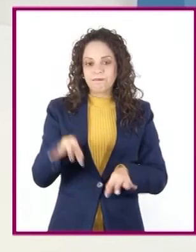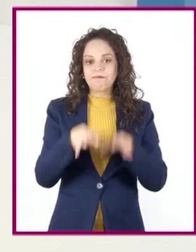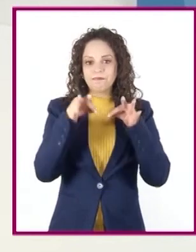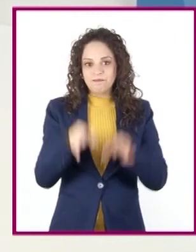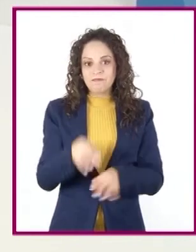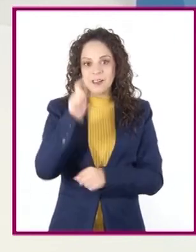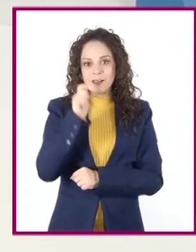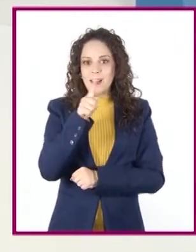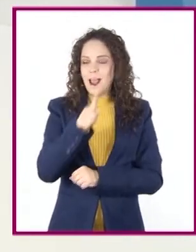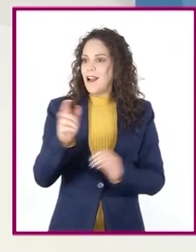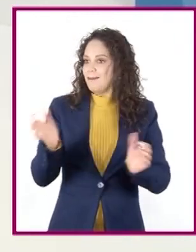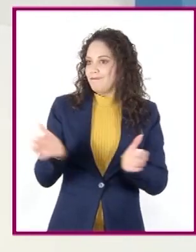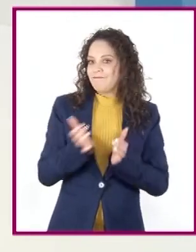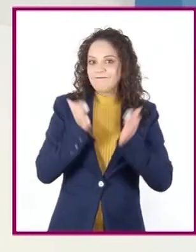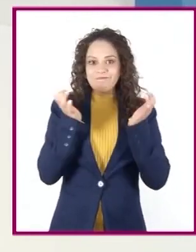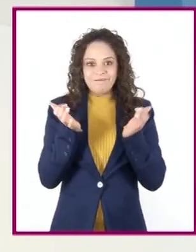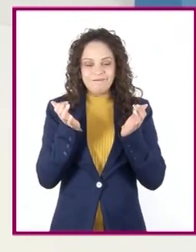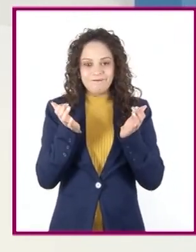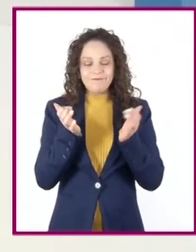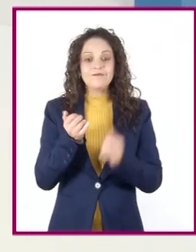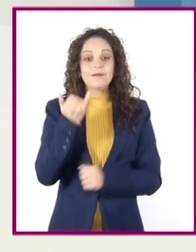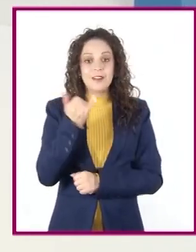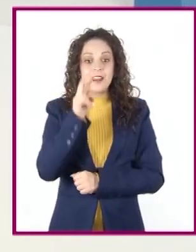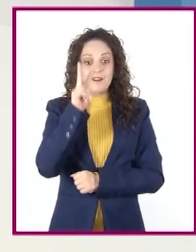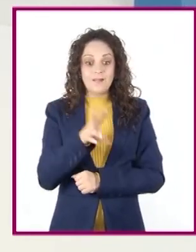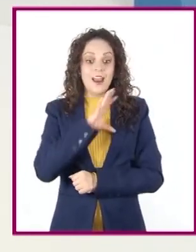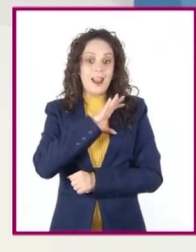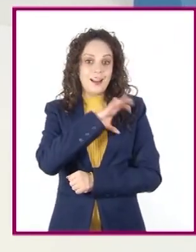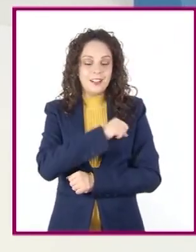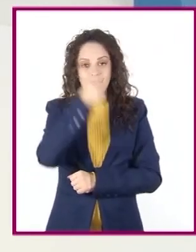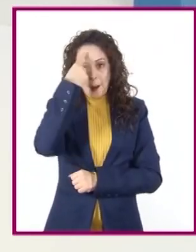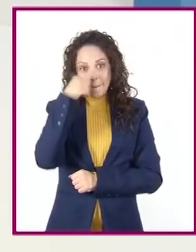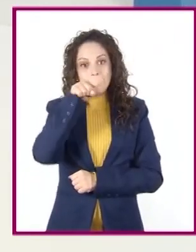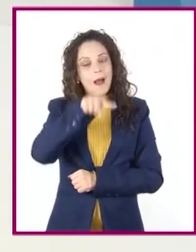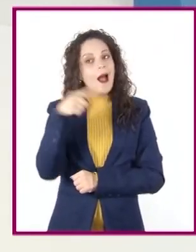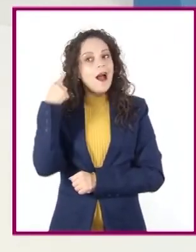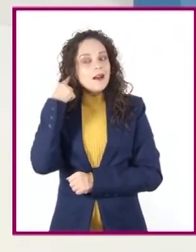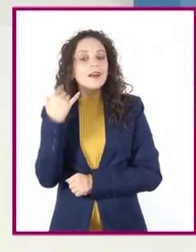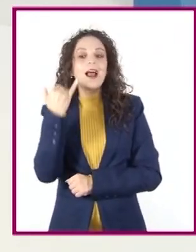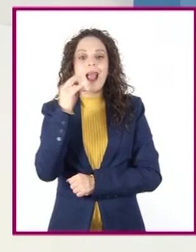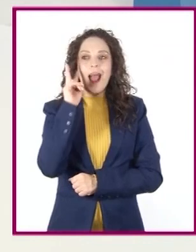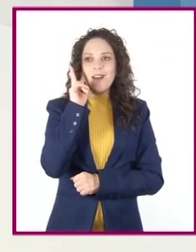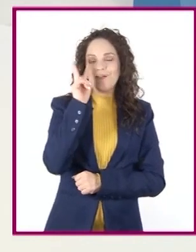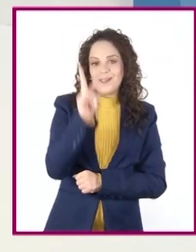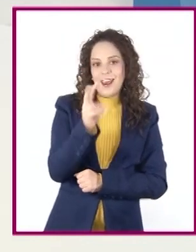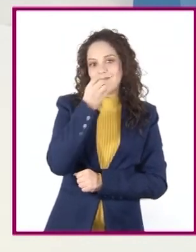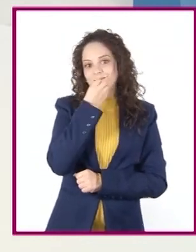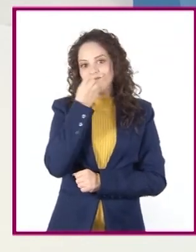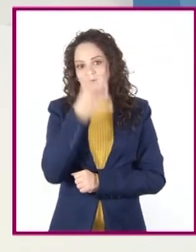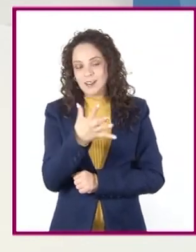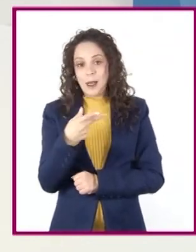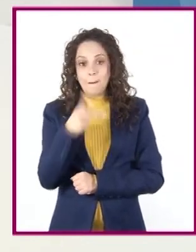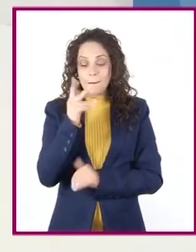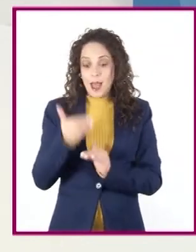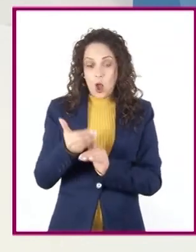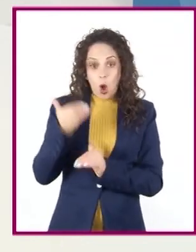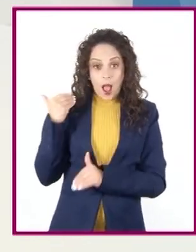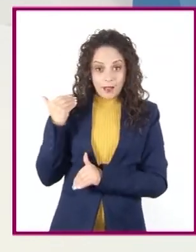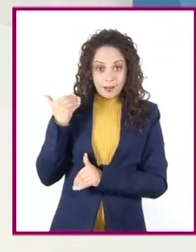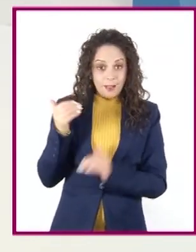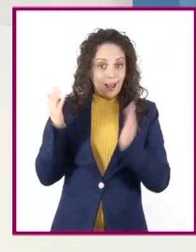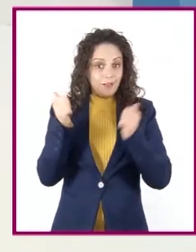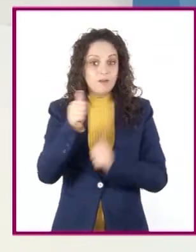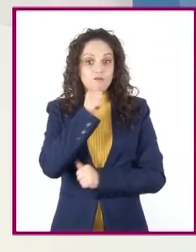viaje sorprendente y agasajador a su vista y oído. Pero antes de despedirnos, les reto